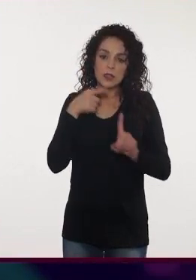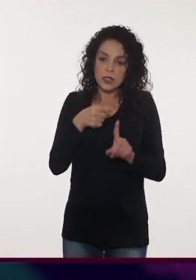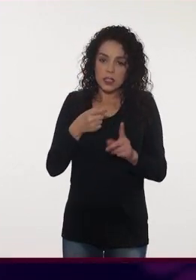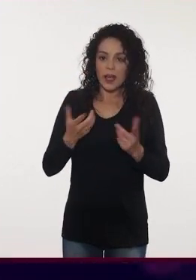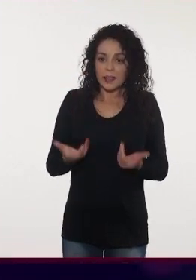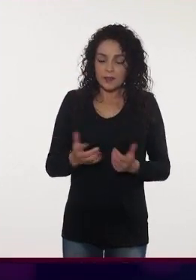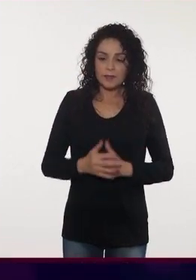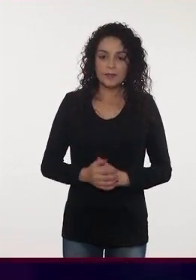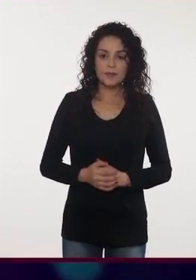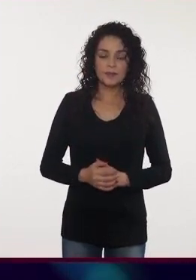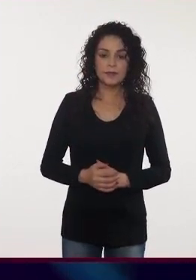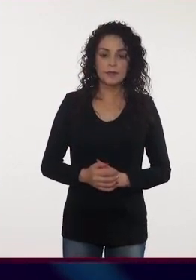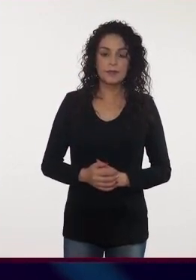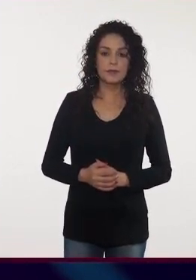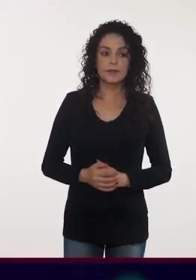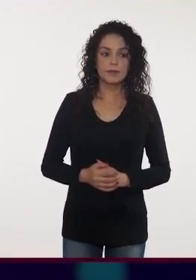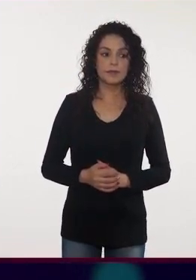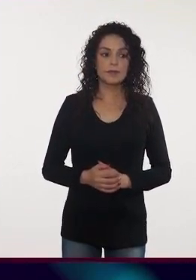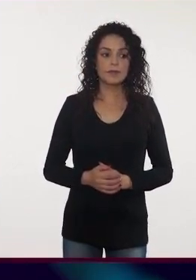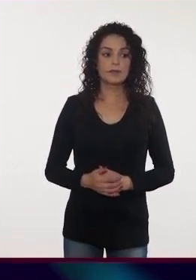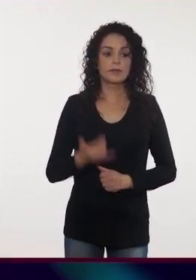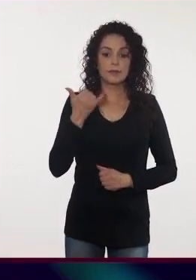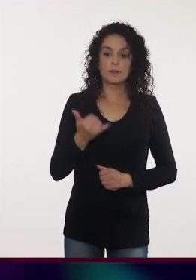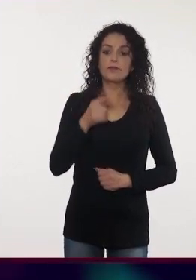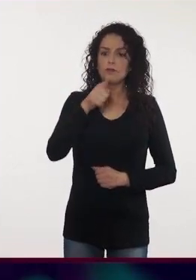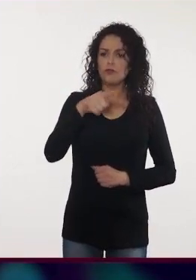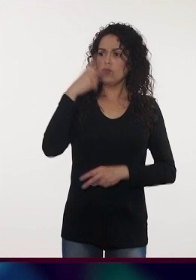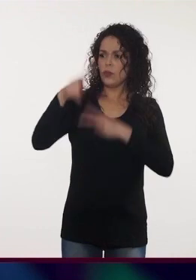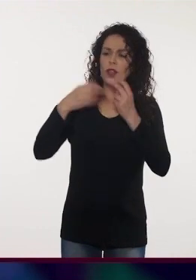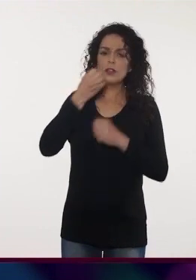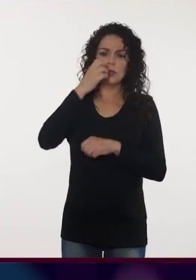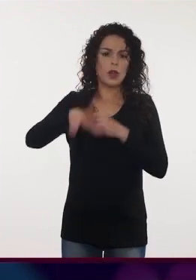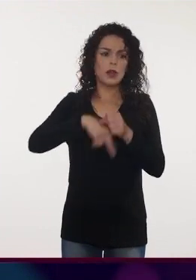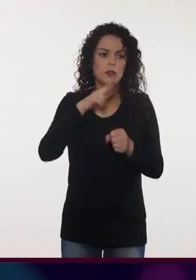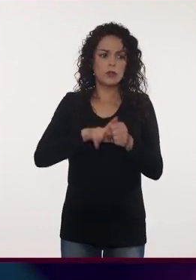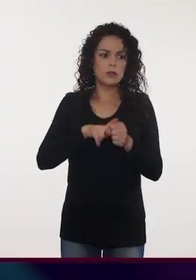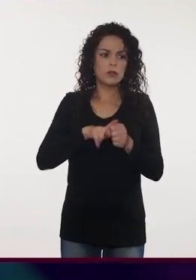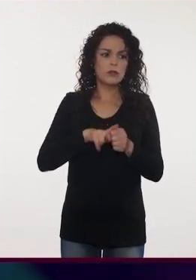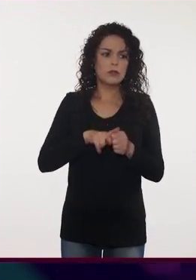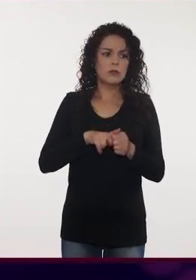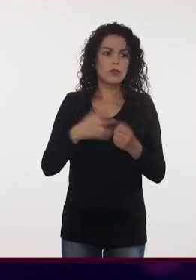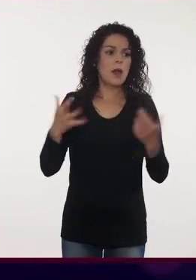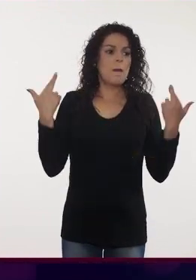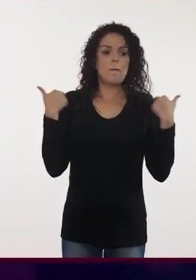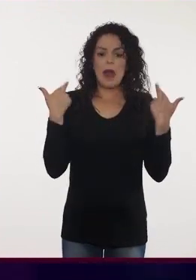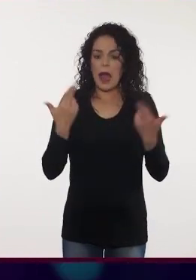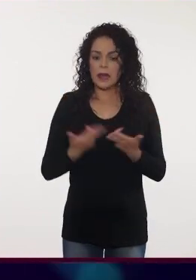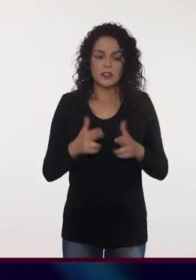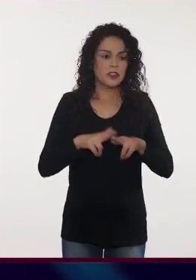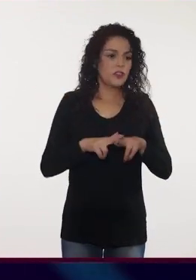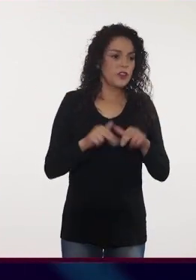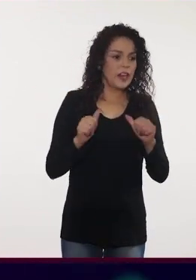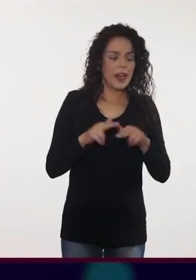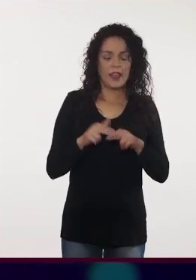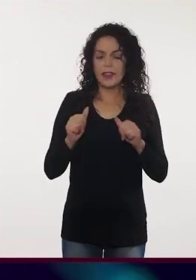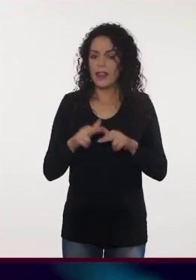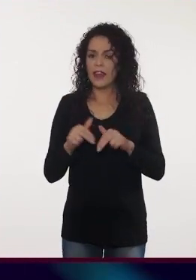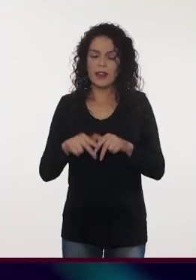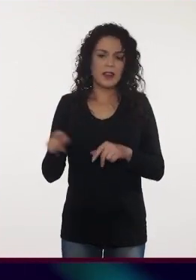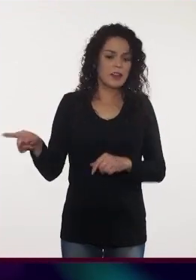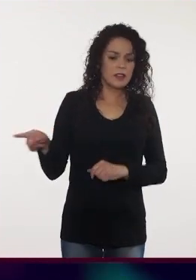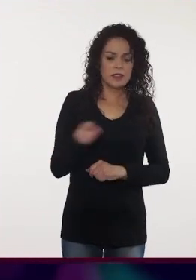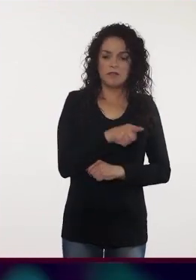obviamente, pues igual si tú ibas a una escuela regular, pues no estaban obligados ni los maestros ni nadie